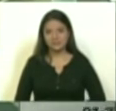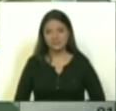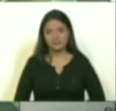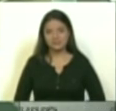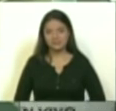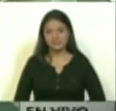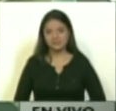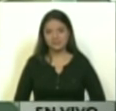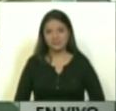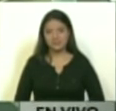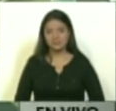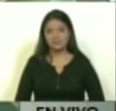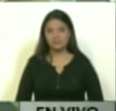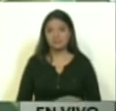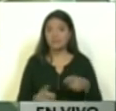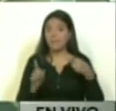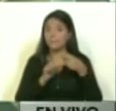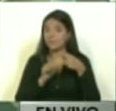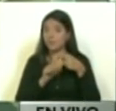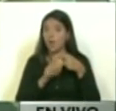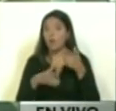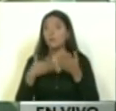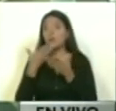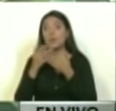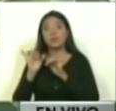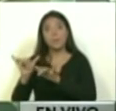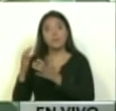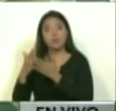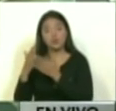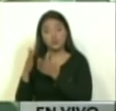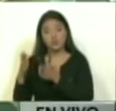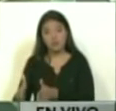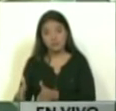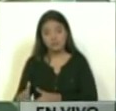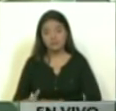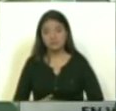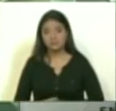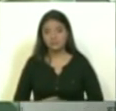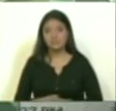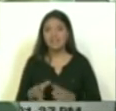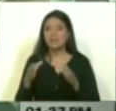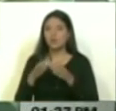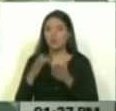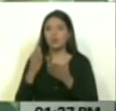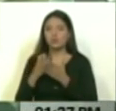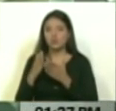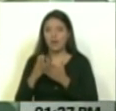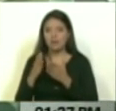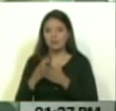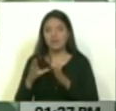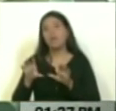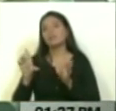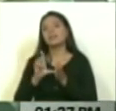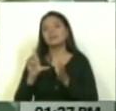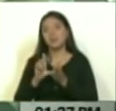El primero de todo, por propuesta de los estudiantes de la Federación de Estudiantes de Educación